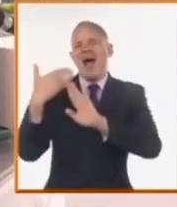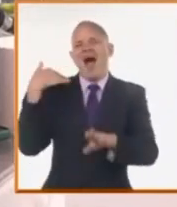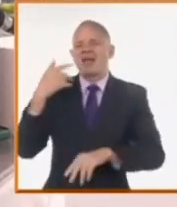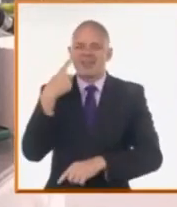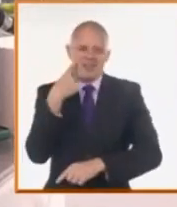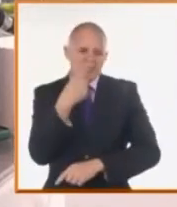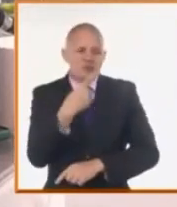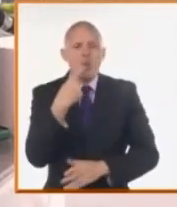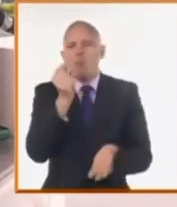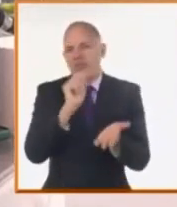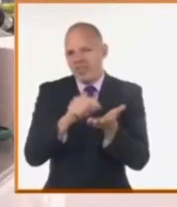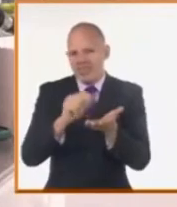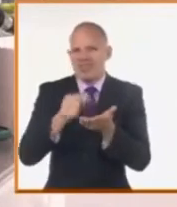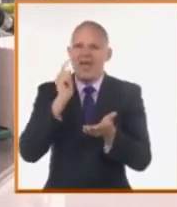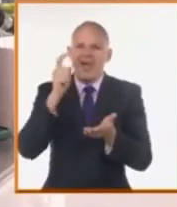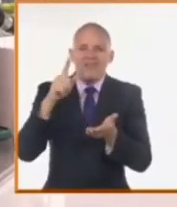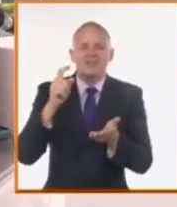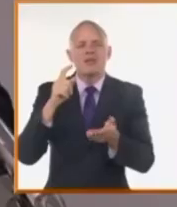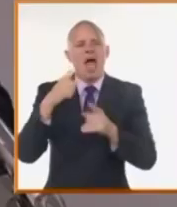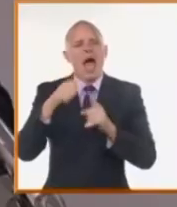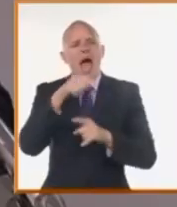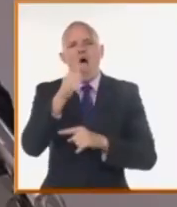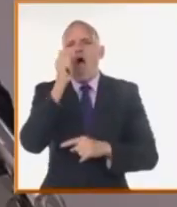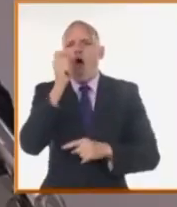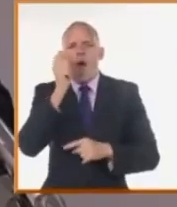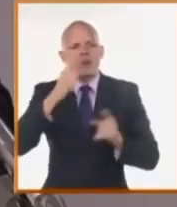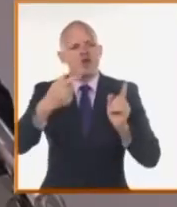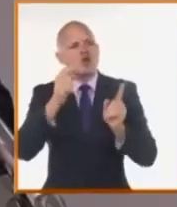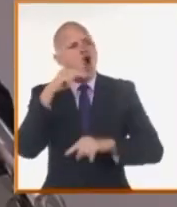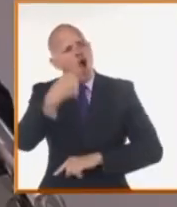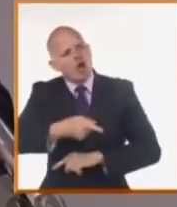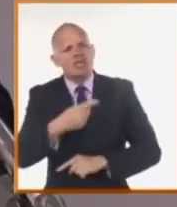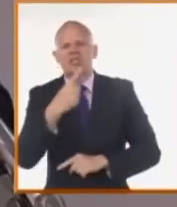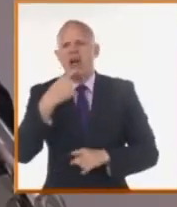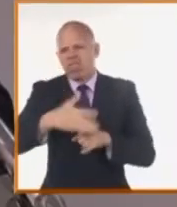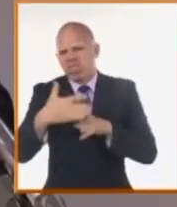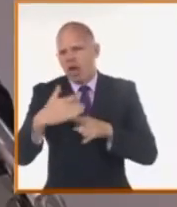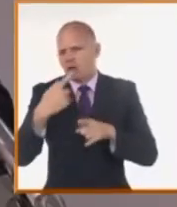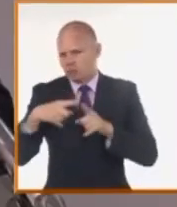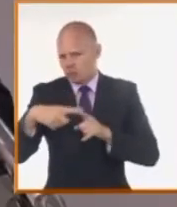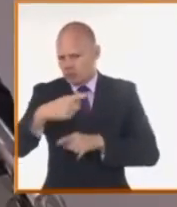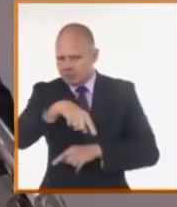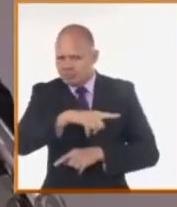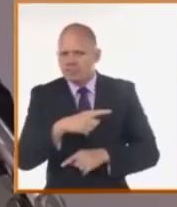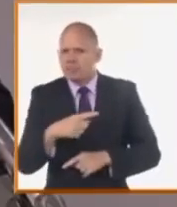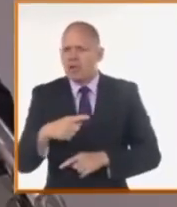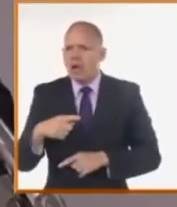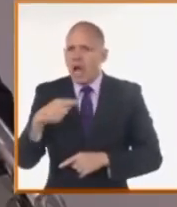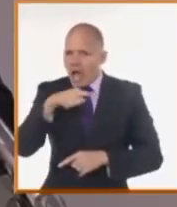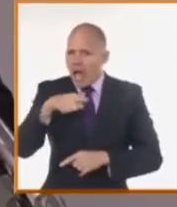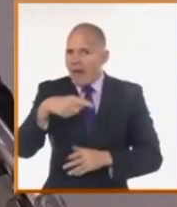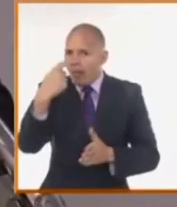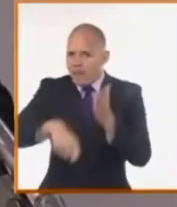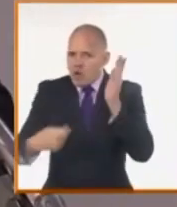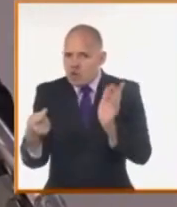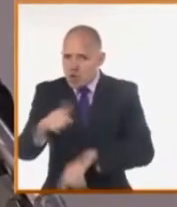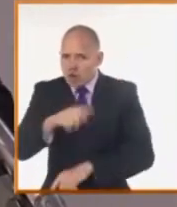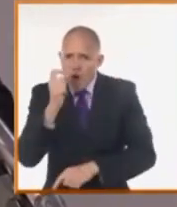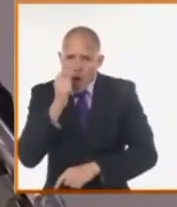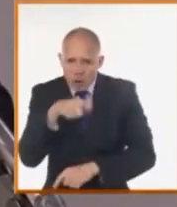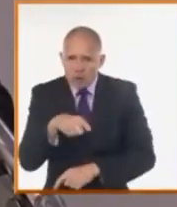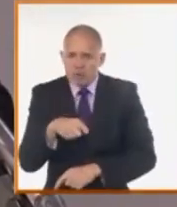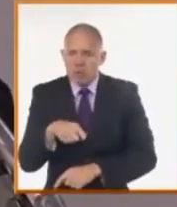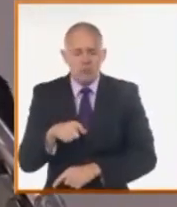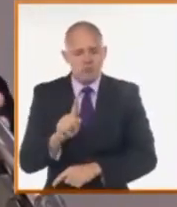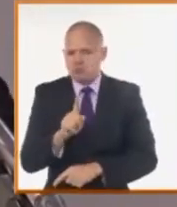acusan a ustedes a mí me acusan de difamación por haber calificado con que yo he considerado que